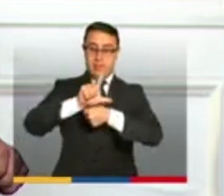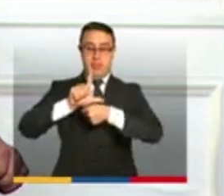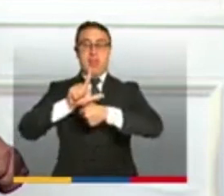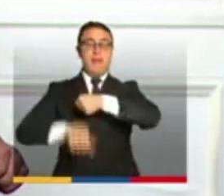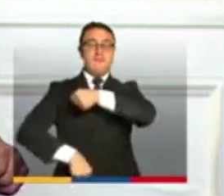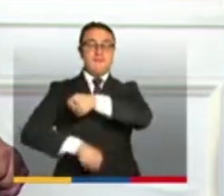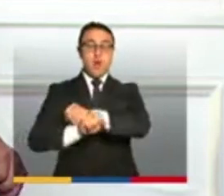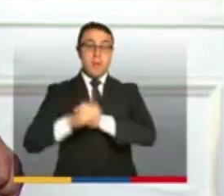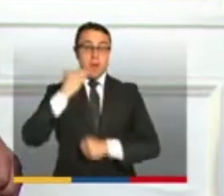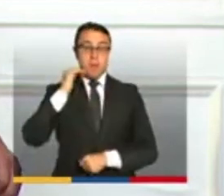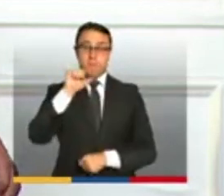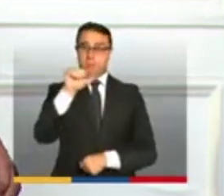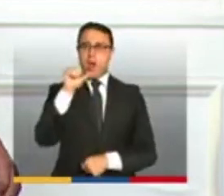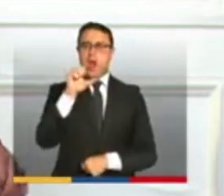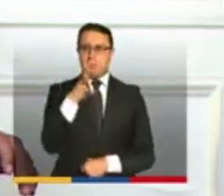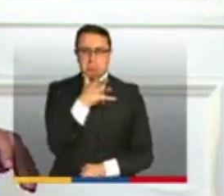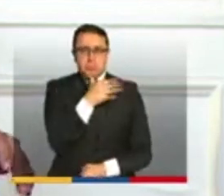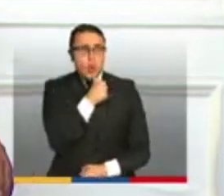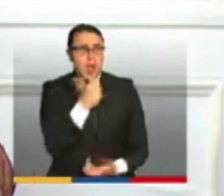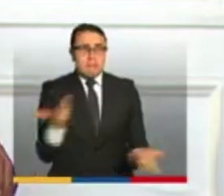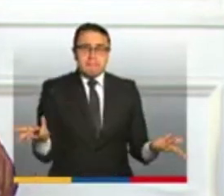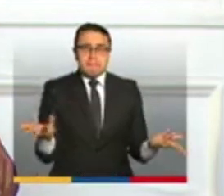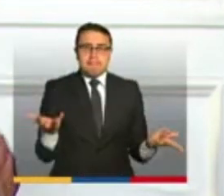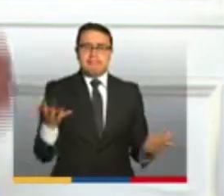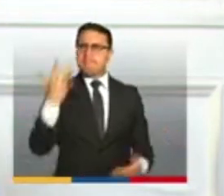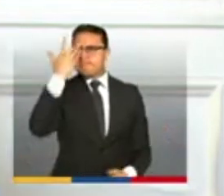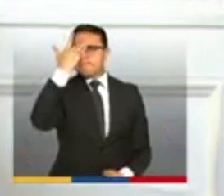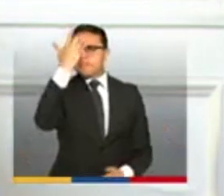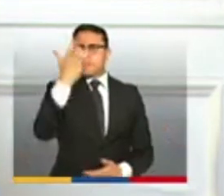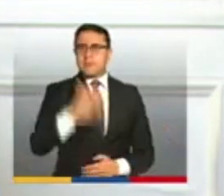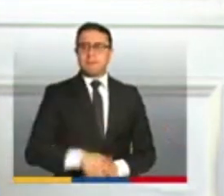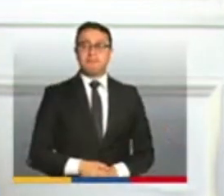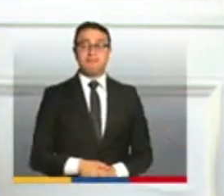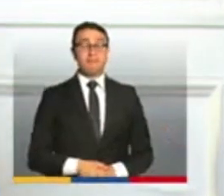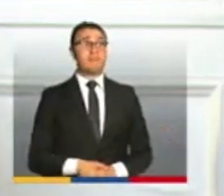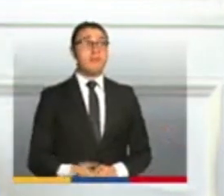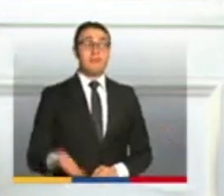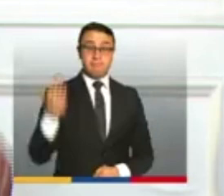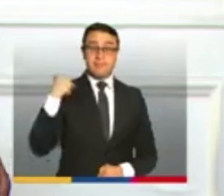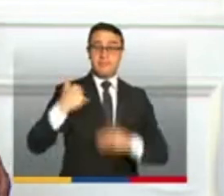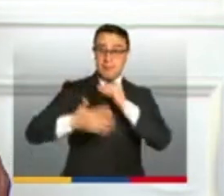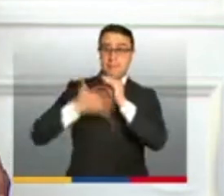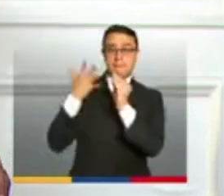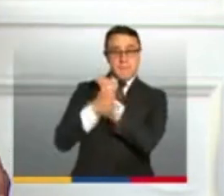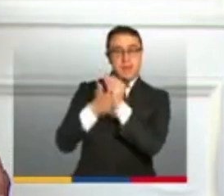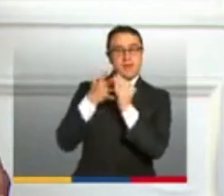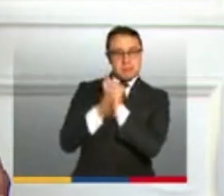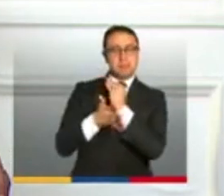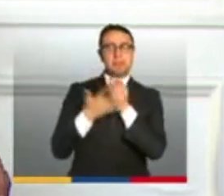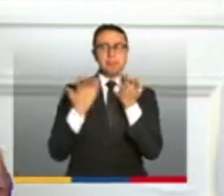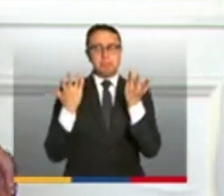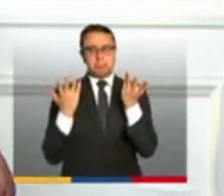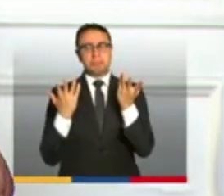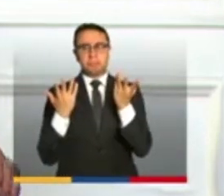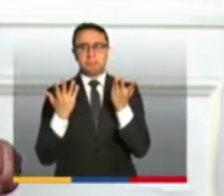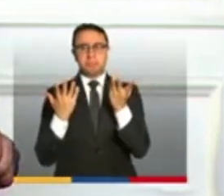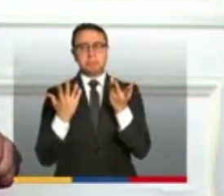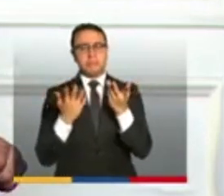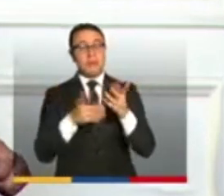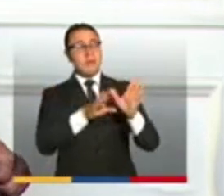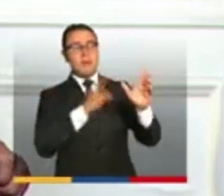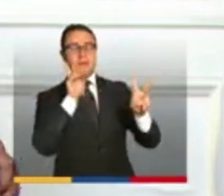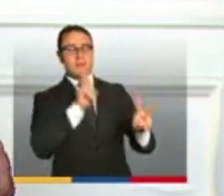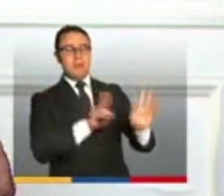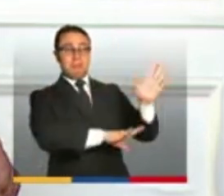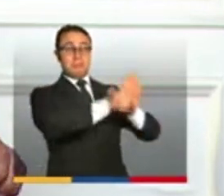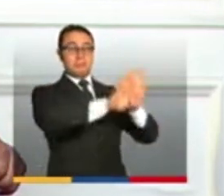femenino? Se ha hablado, ha aparecido en la prensa desde hace algún tiempo. Con los éxitos cada vez se plantea más